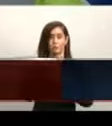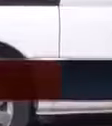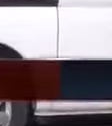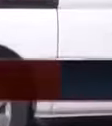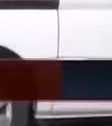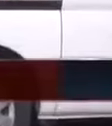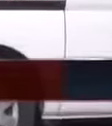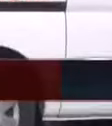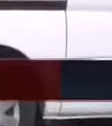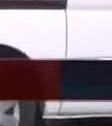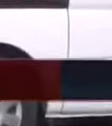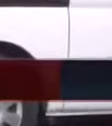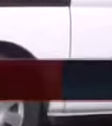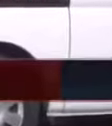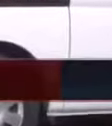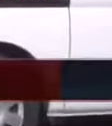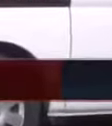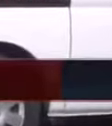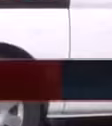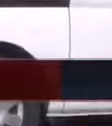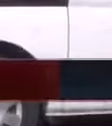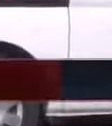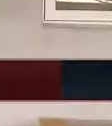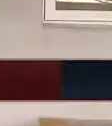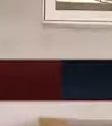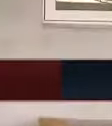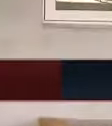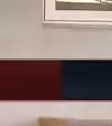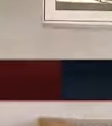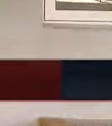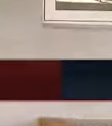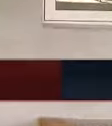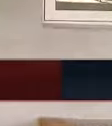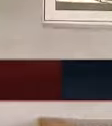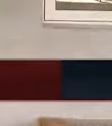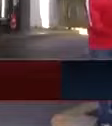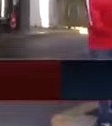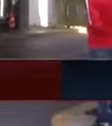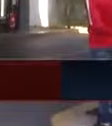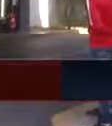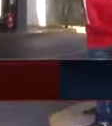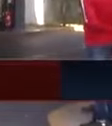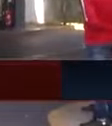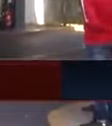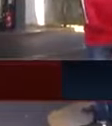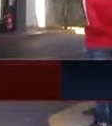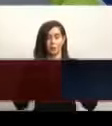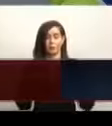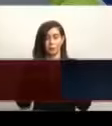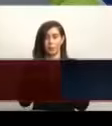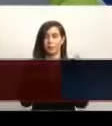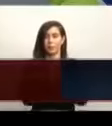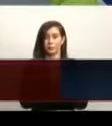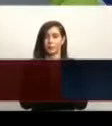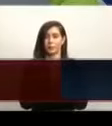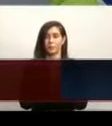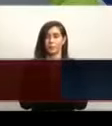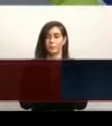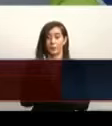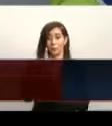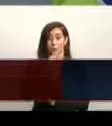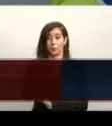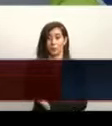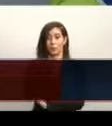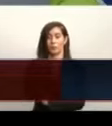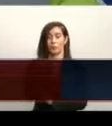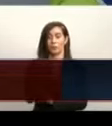de pacientes afectados, pero emplazó a que se investigue el alegado cúmulo de infectados con sanos. Si un hospital